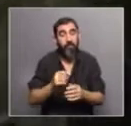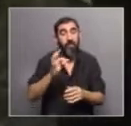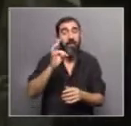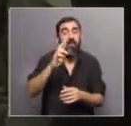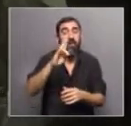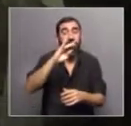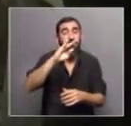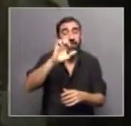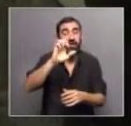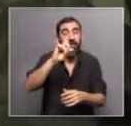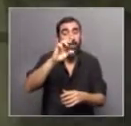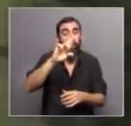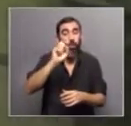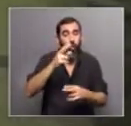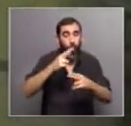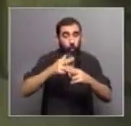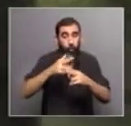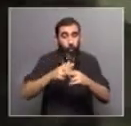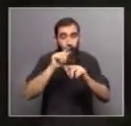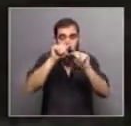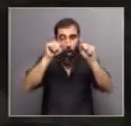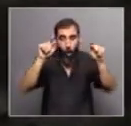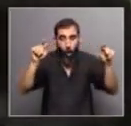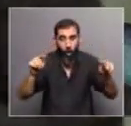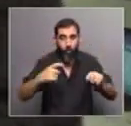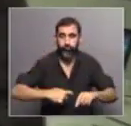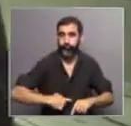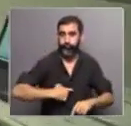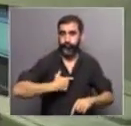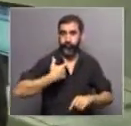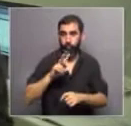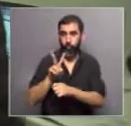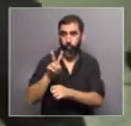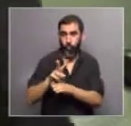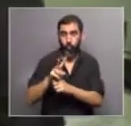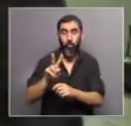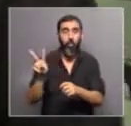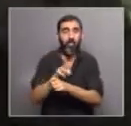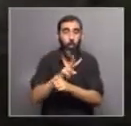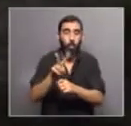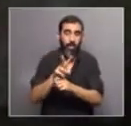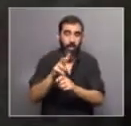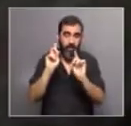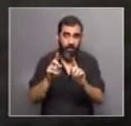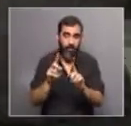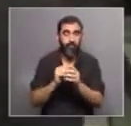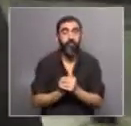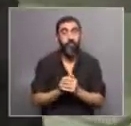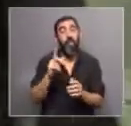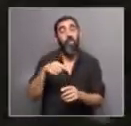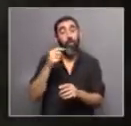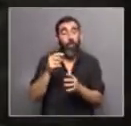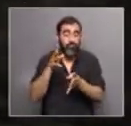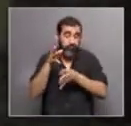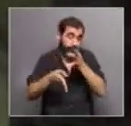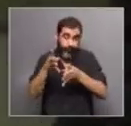triedro con los orificios para medir la temperatura para el ensayo de seguridad de la estufa. Seguidamente viene el